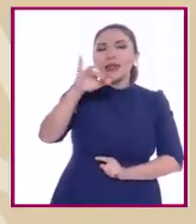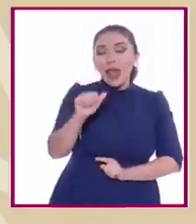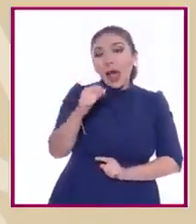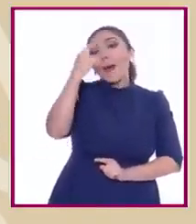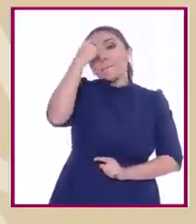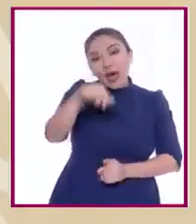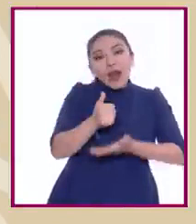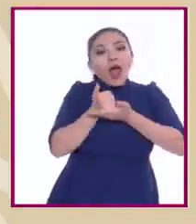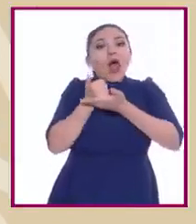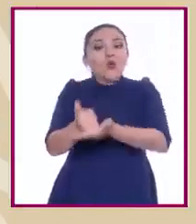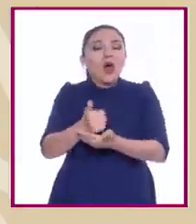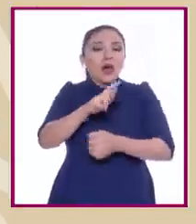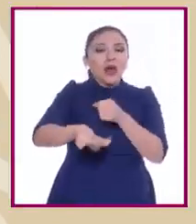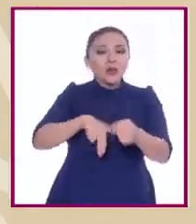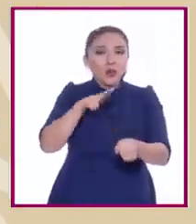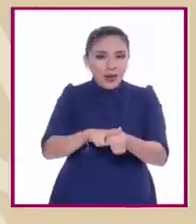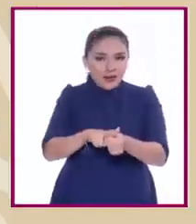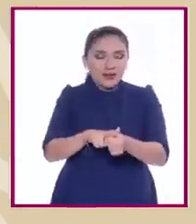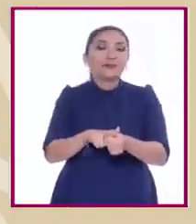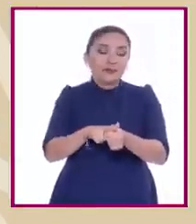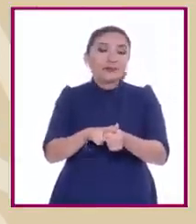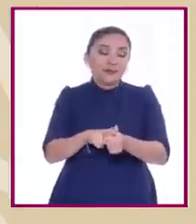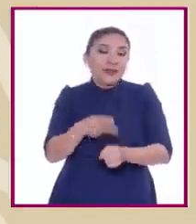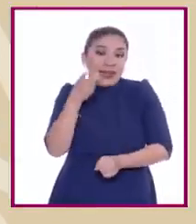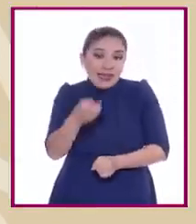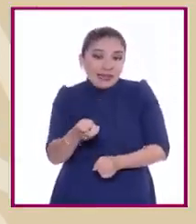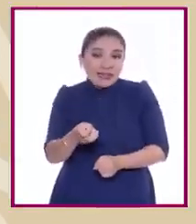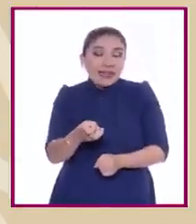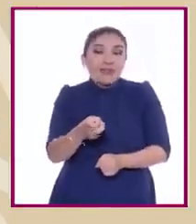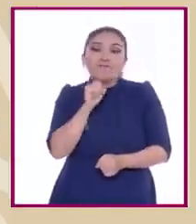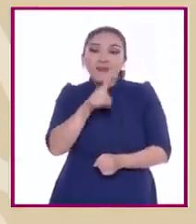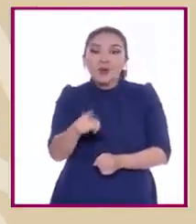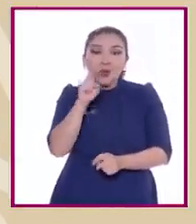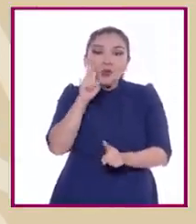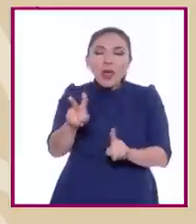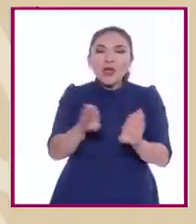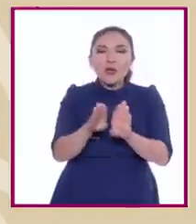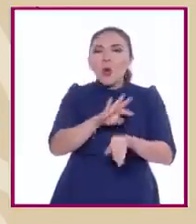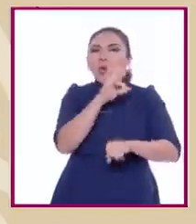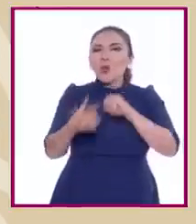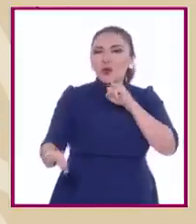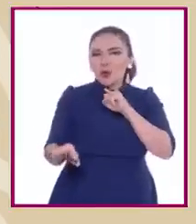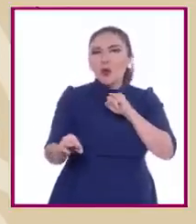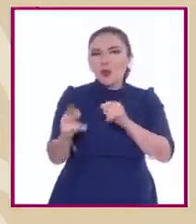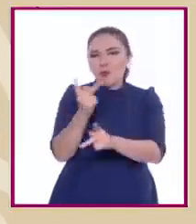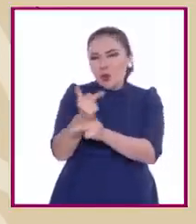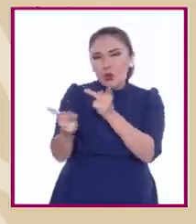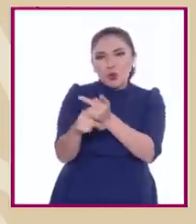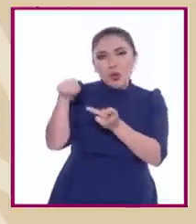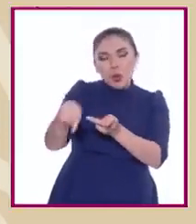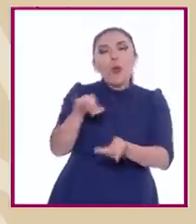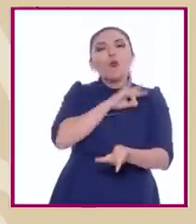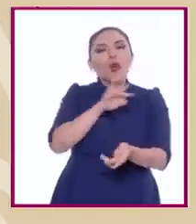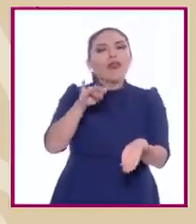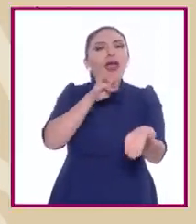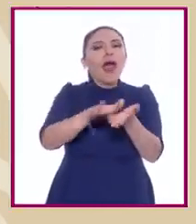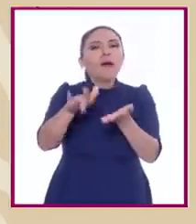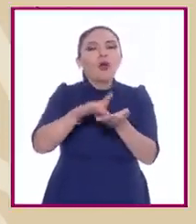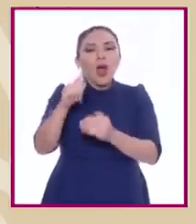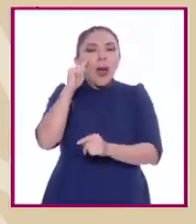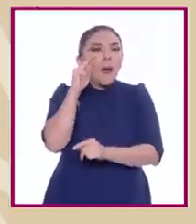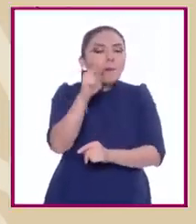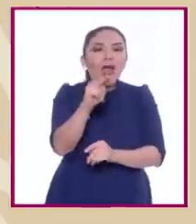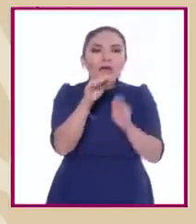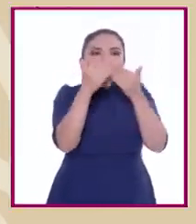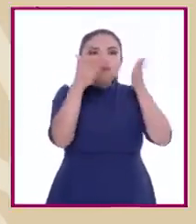simetría al servicio de la naturaleza. Y con este recorrido que hicieron, que es el producto final, van a poder apoyar